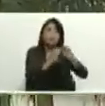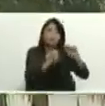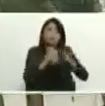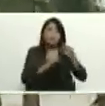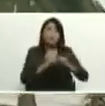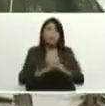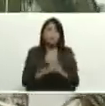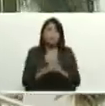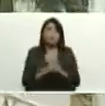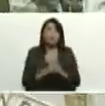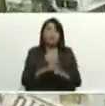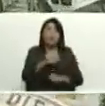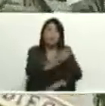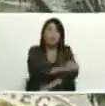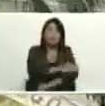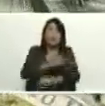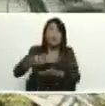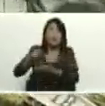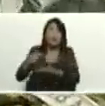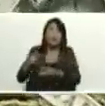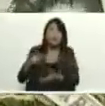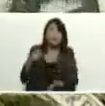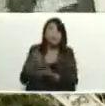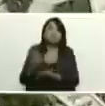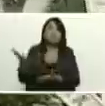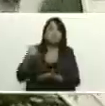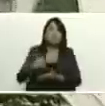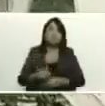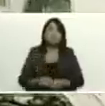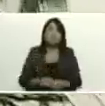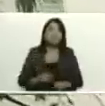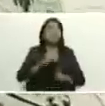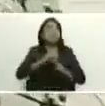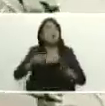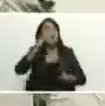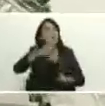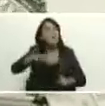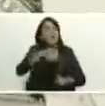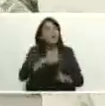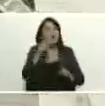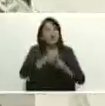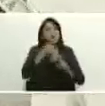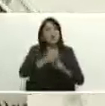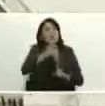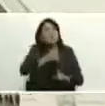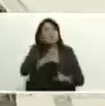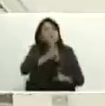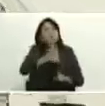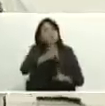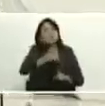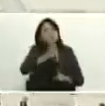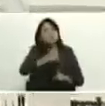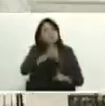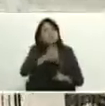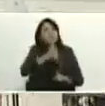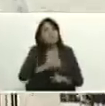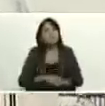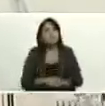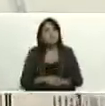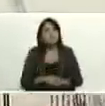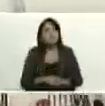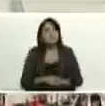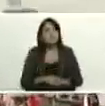contratados por la derecha, y el pueblo allí de pie, y el pueblo aguantando. Esa misma